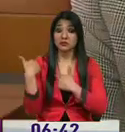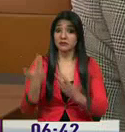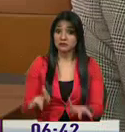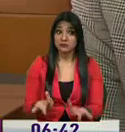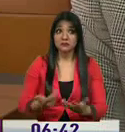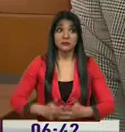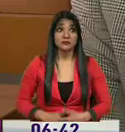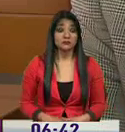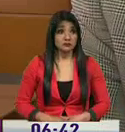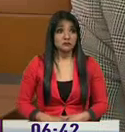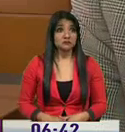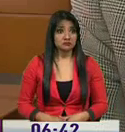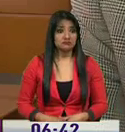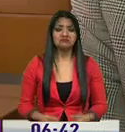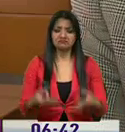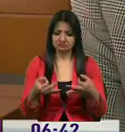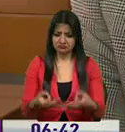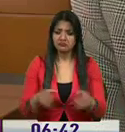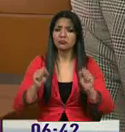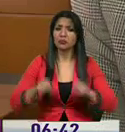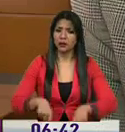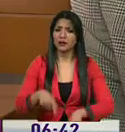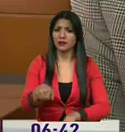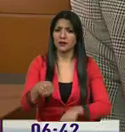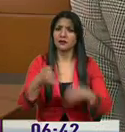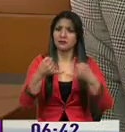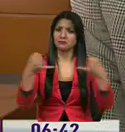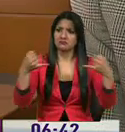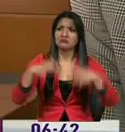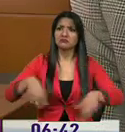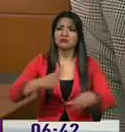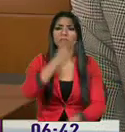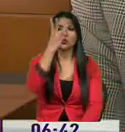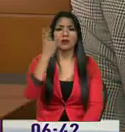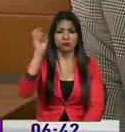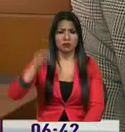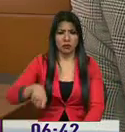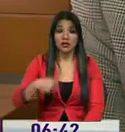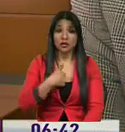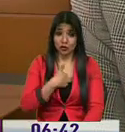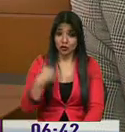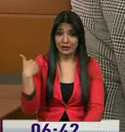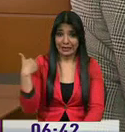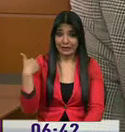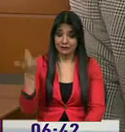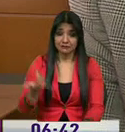sostengo que sí hay cómo en el asunto de espectro radioeléctrico. Yo tengo la fórmula,